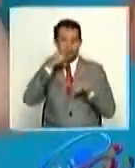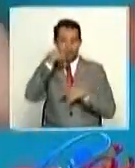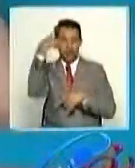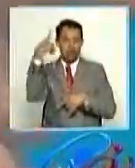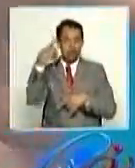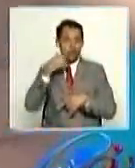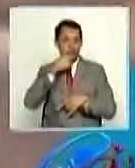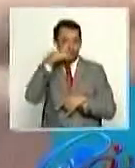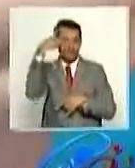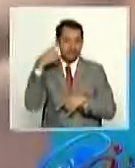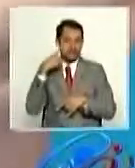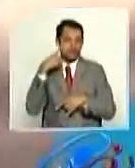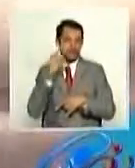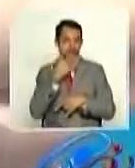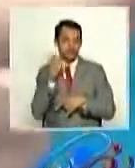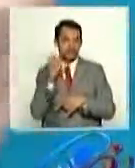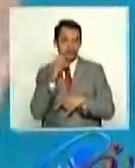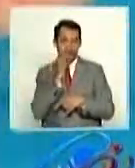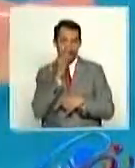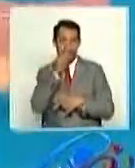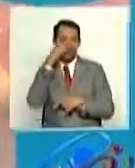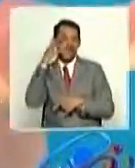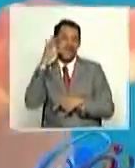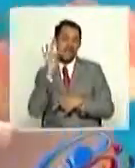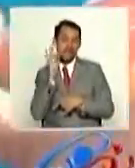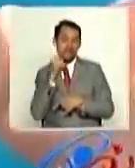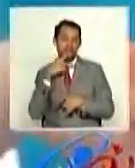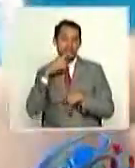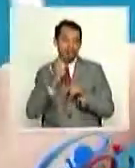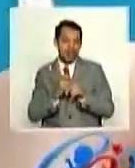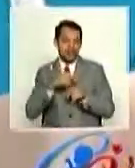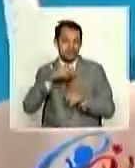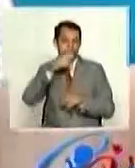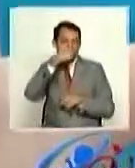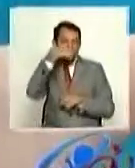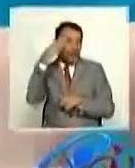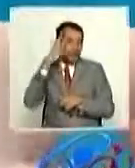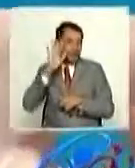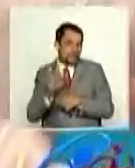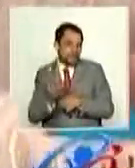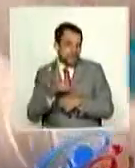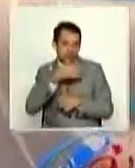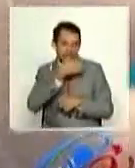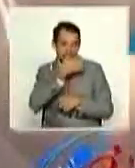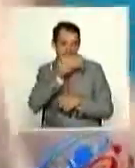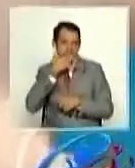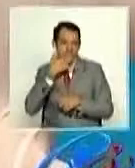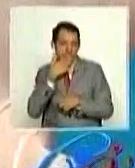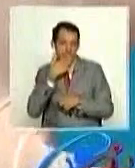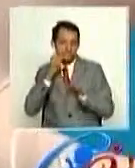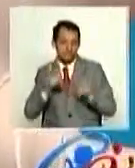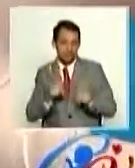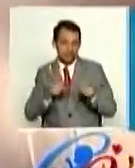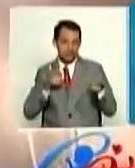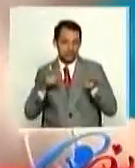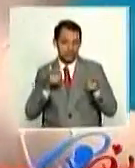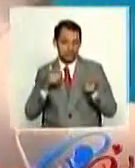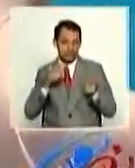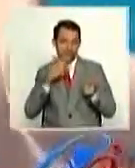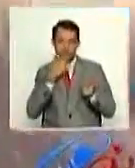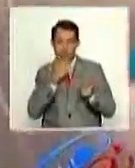paladar transparente. Eso hace que se vea mucho mejor para el paciente y también que le ayude al paciente a ver en qué parte se está